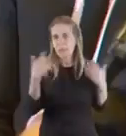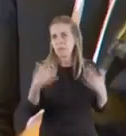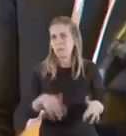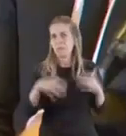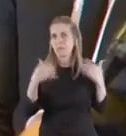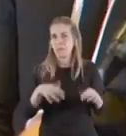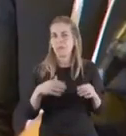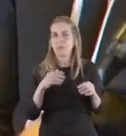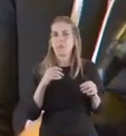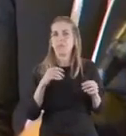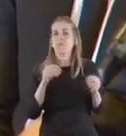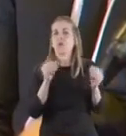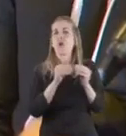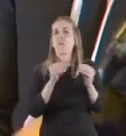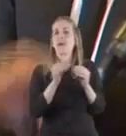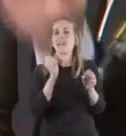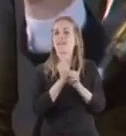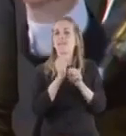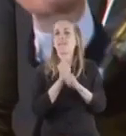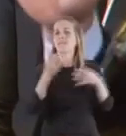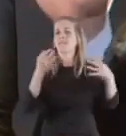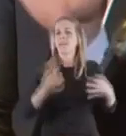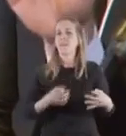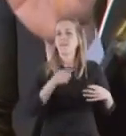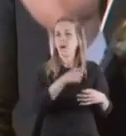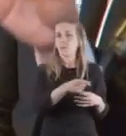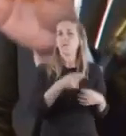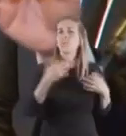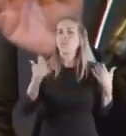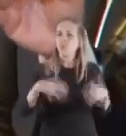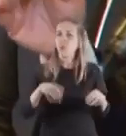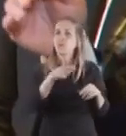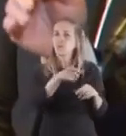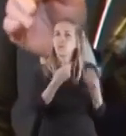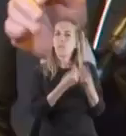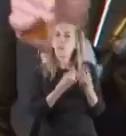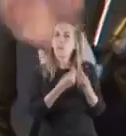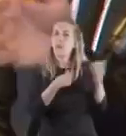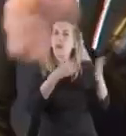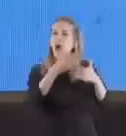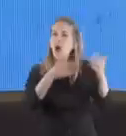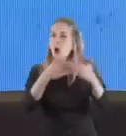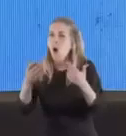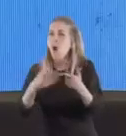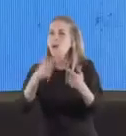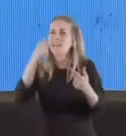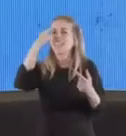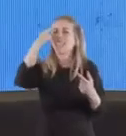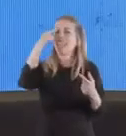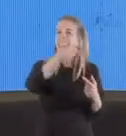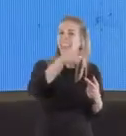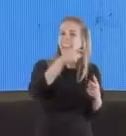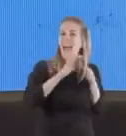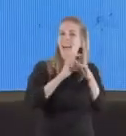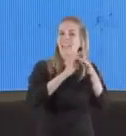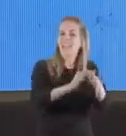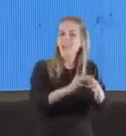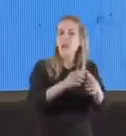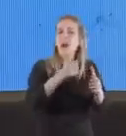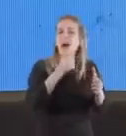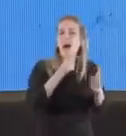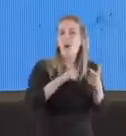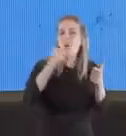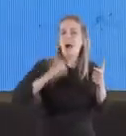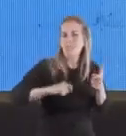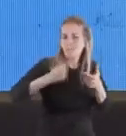que hace las obras que pocos valoran porque las horas que tienen que ver con el agua con las